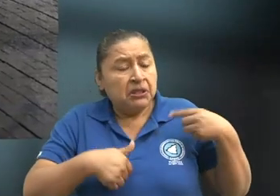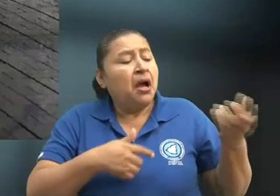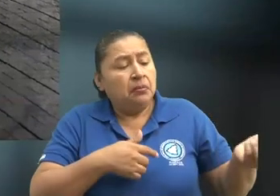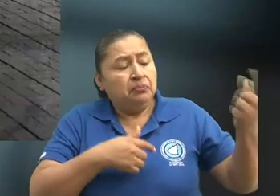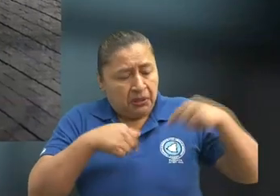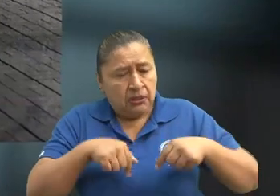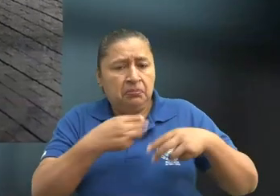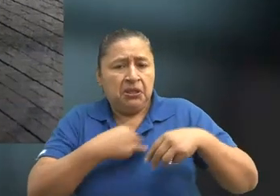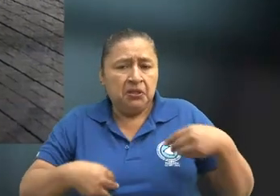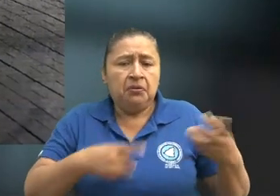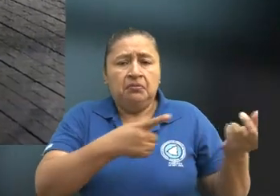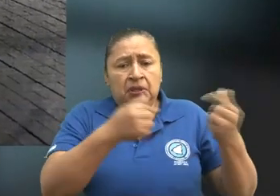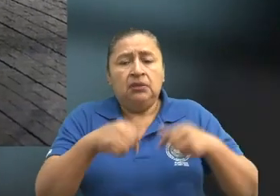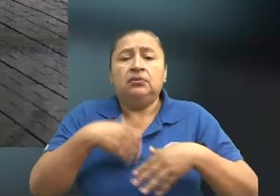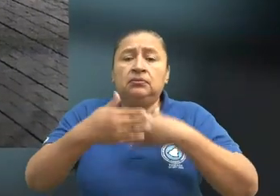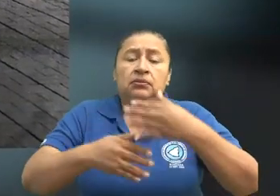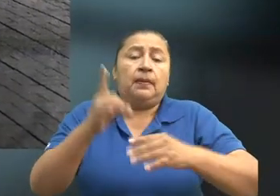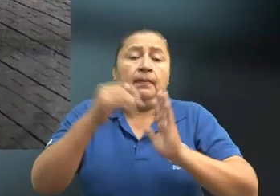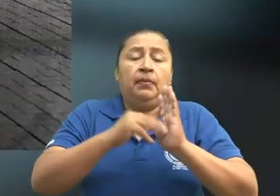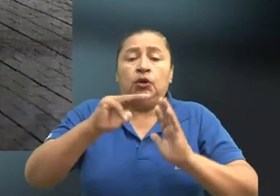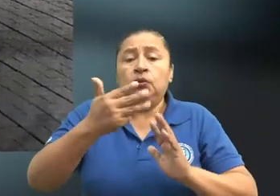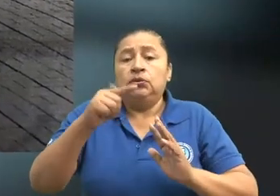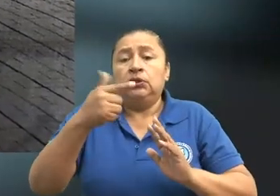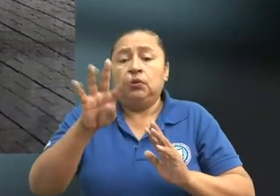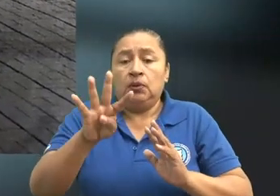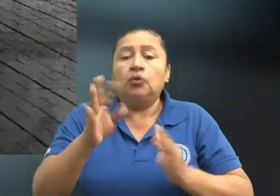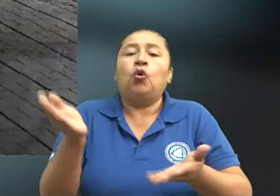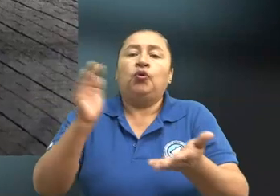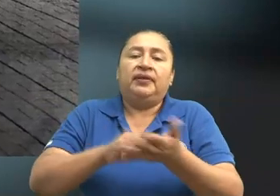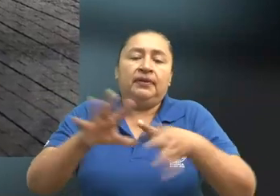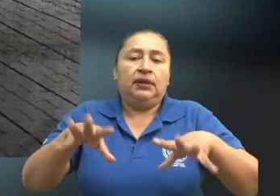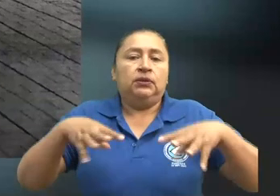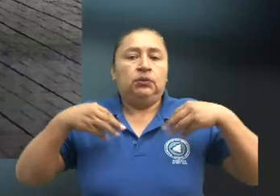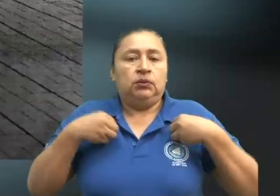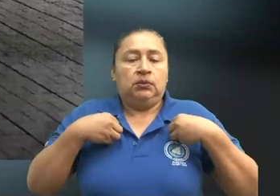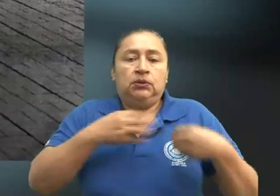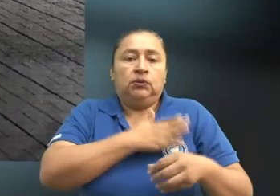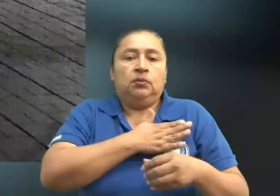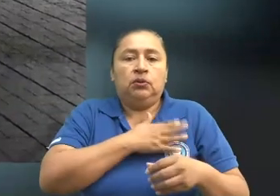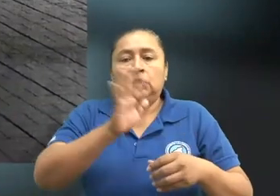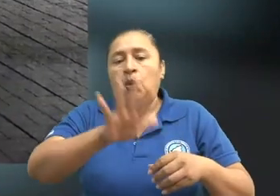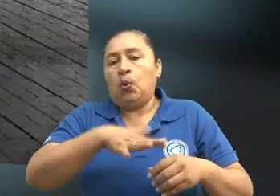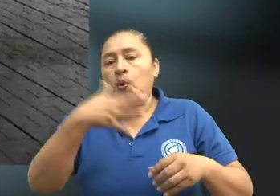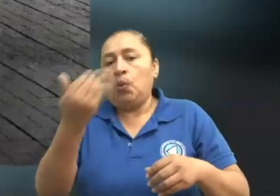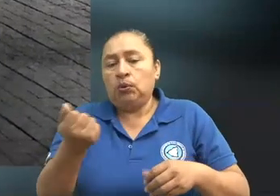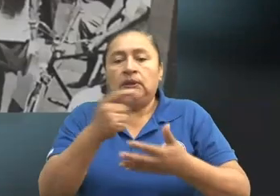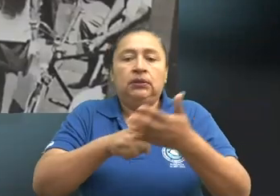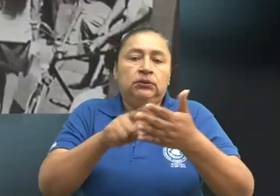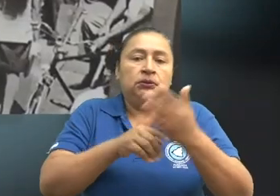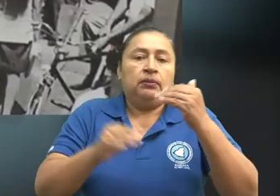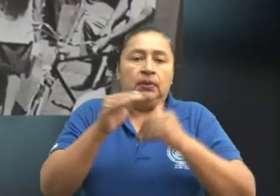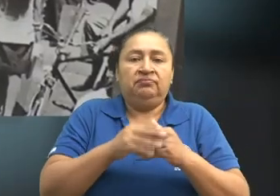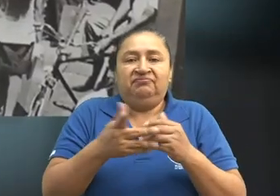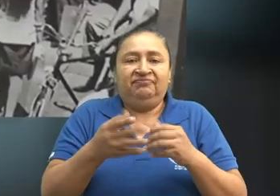71 al 74, y ya luego del 74 de nuevo asume Somoza otra elección más, una